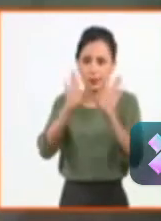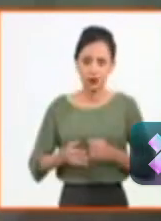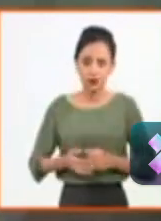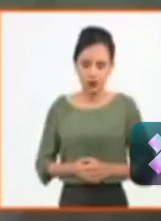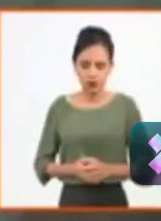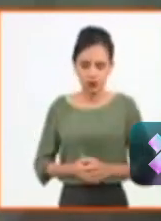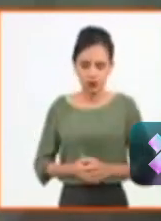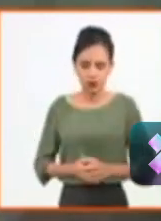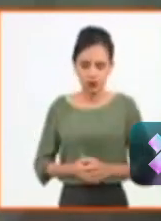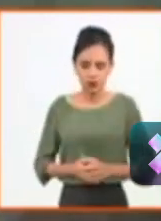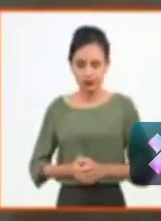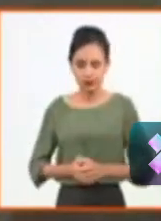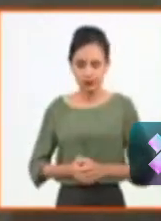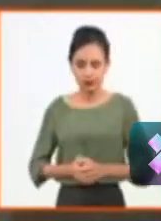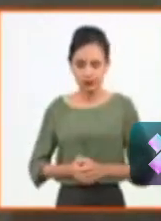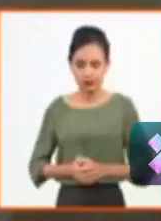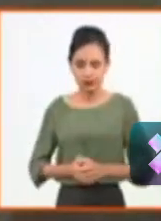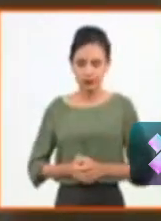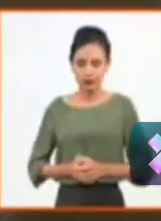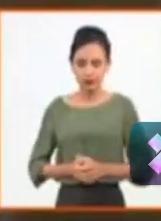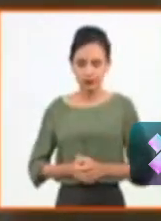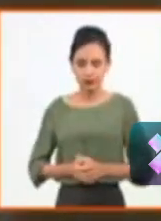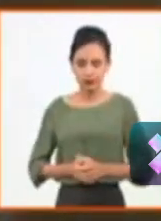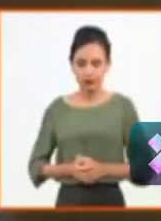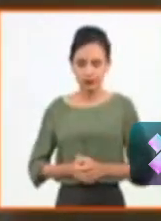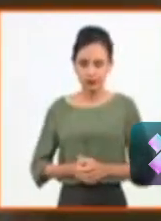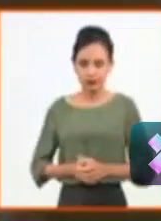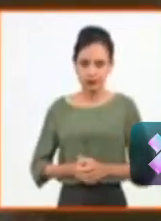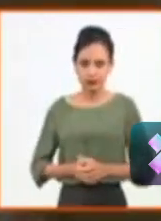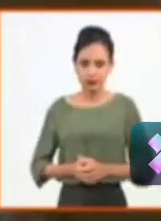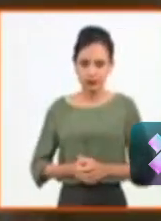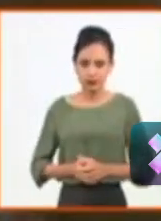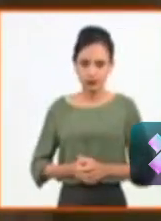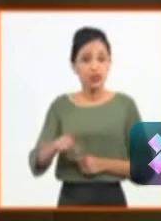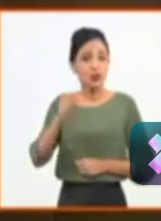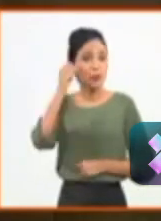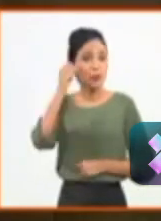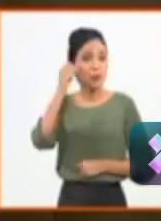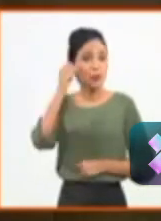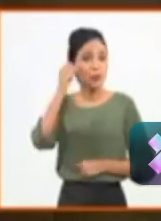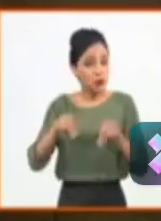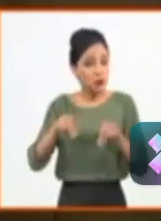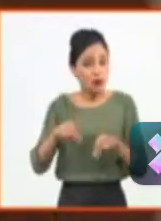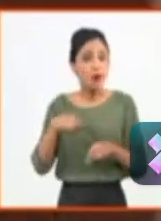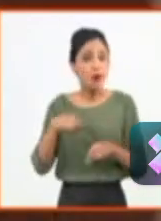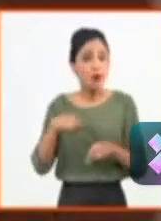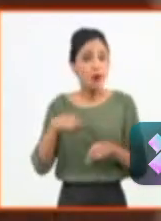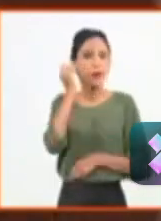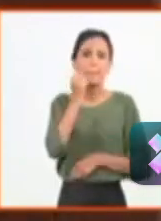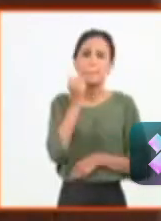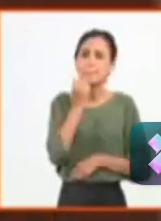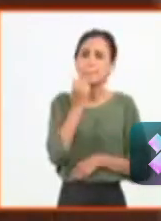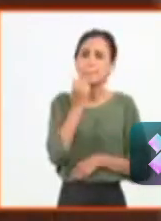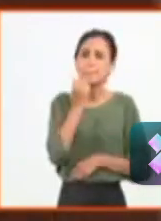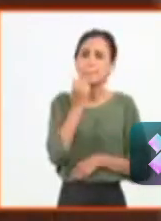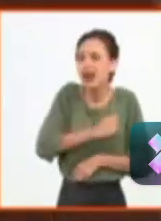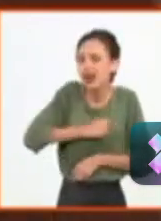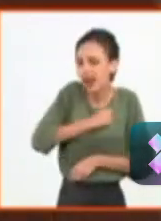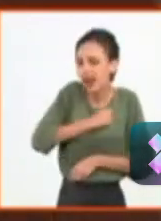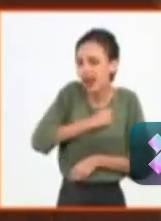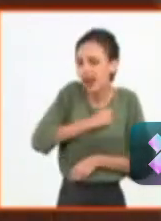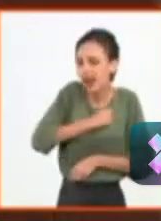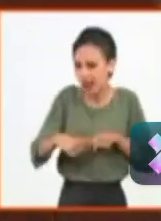vamos a salir con más experiencia. Vamos a aprender a querer más lo que tenemos, y vamos a aprender a querer más a